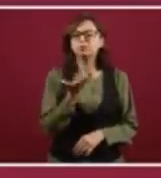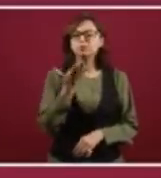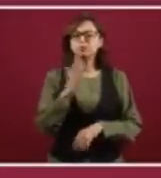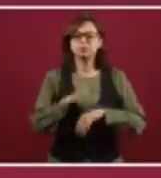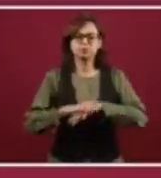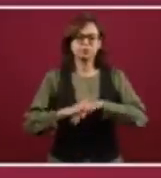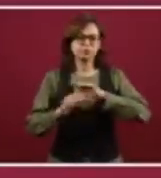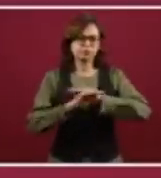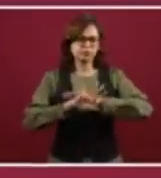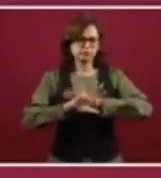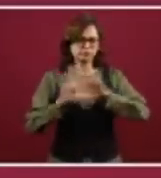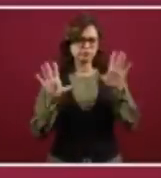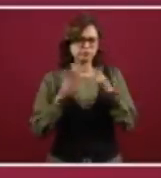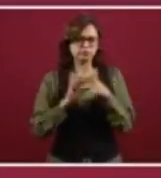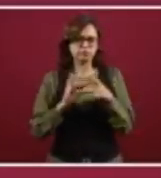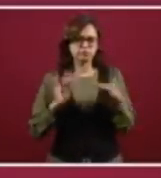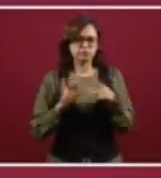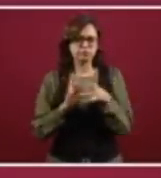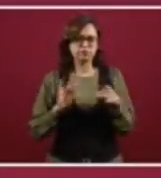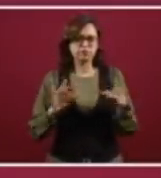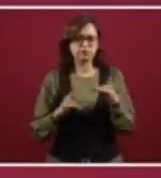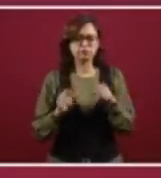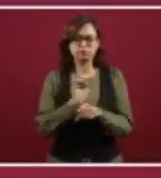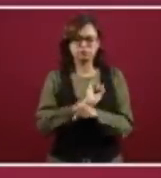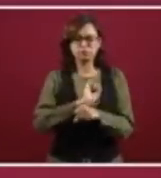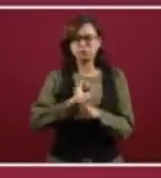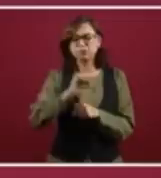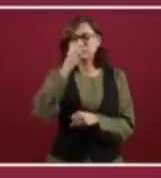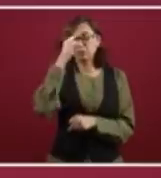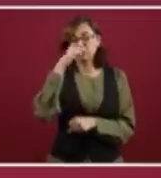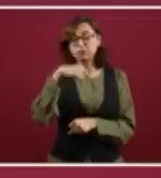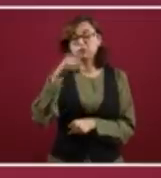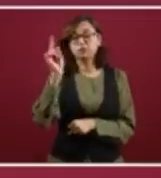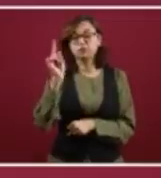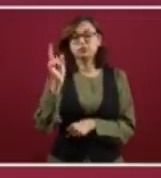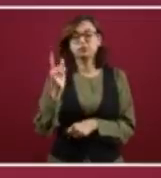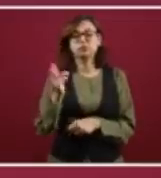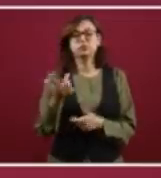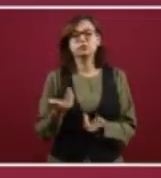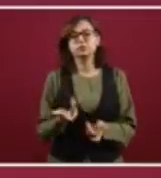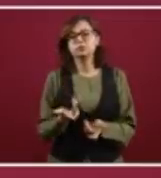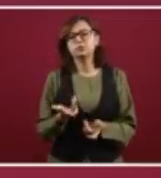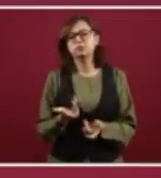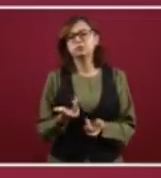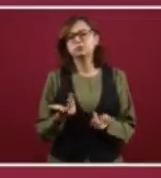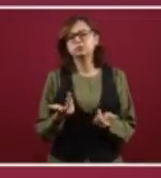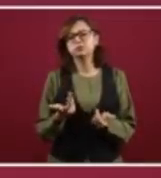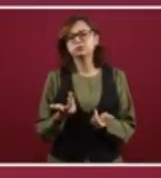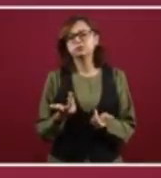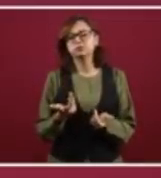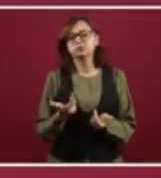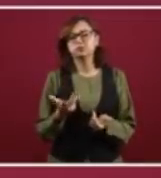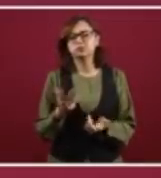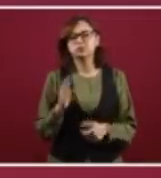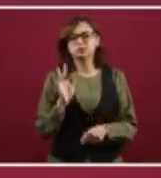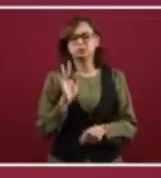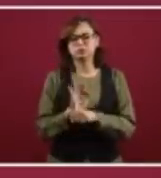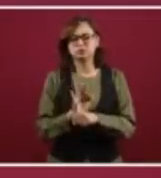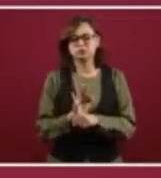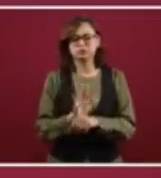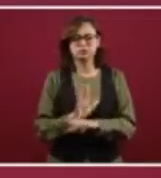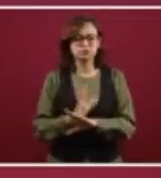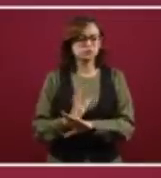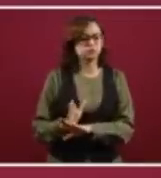explicarlo de manera sencilla, fue como un amparo, que las cosas queden como están.